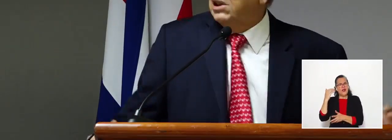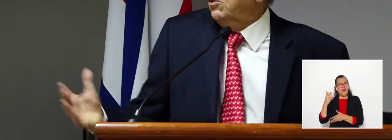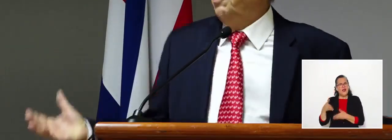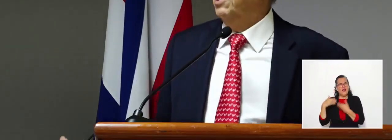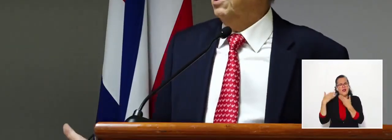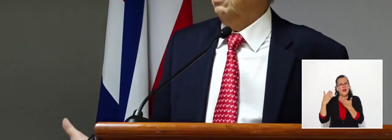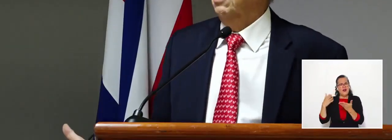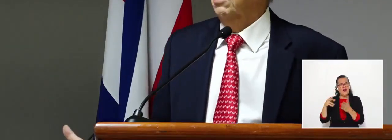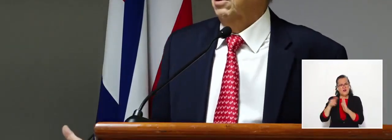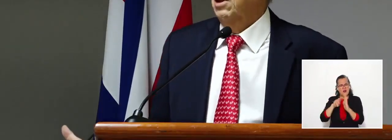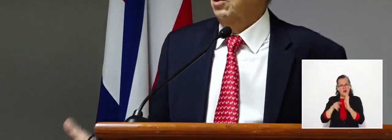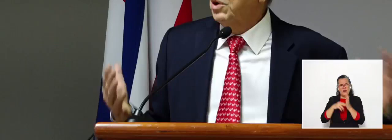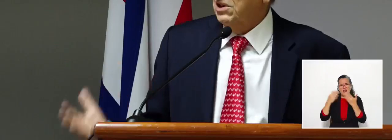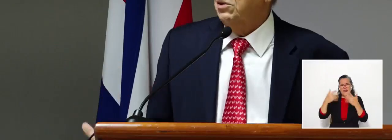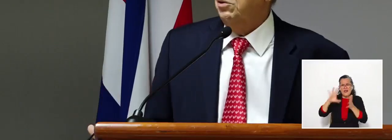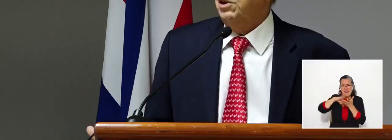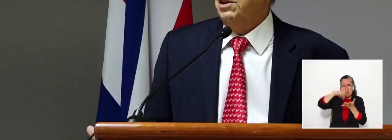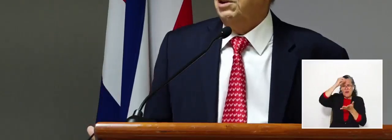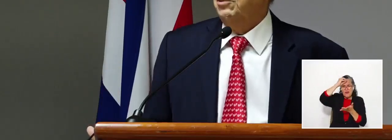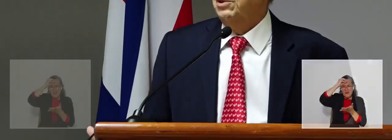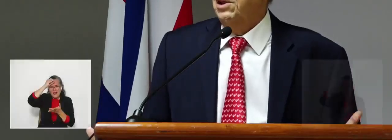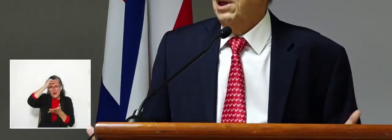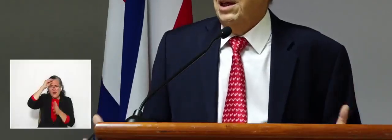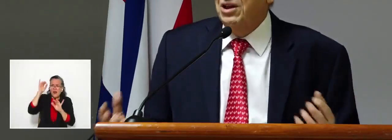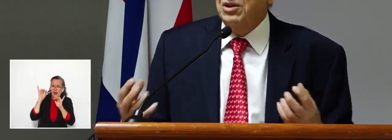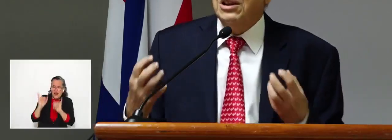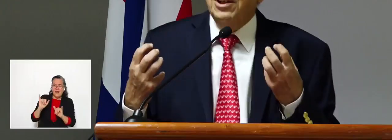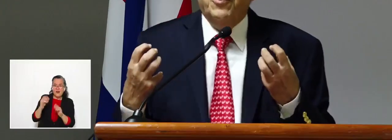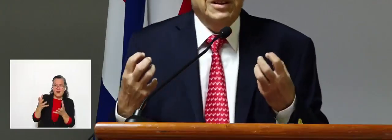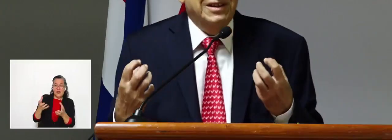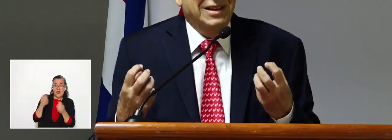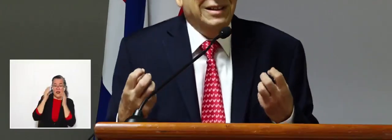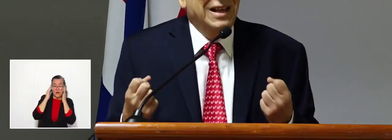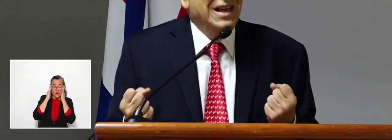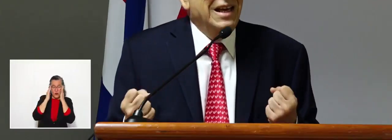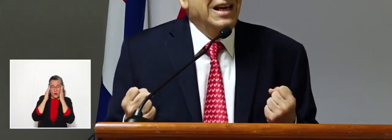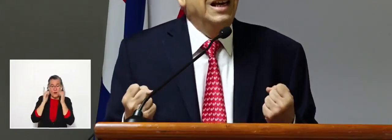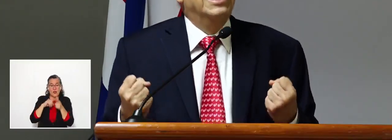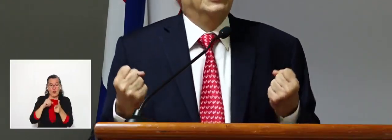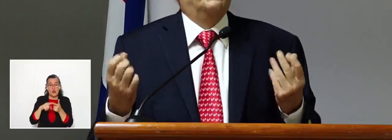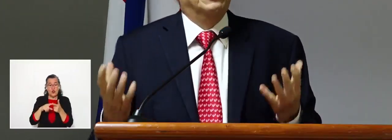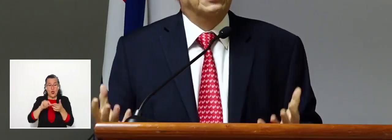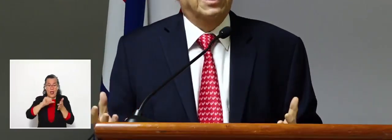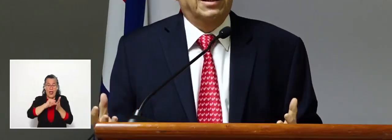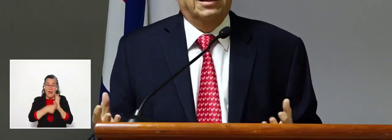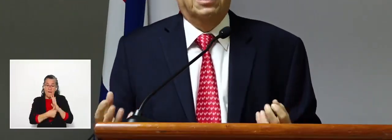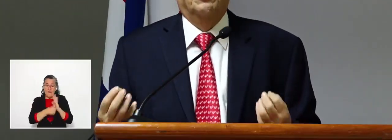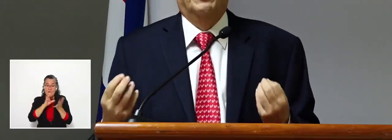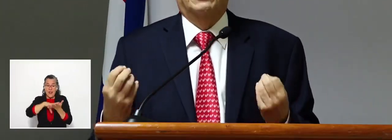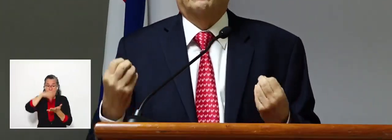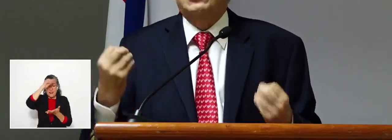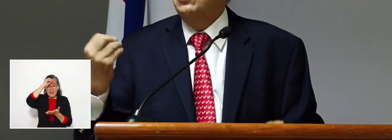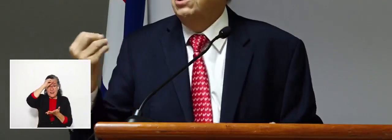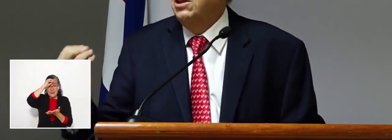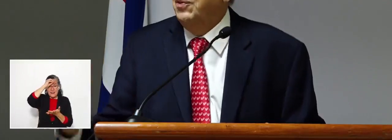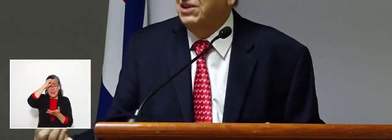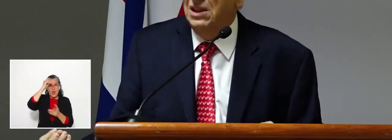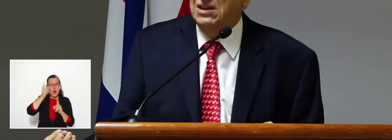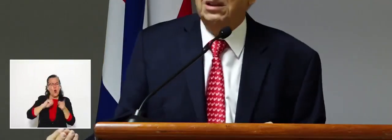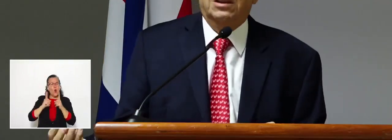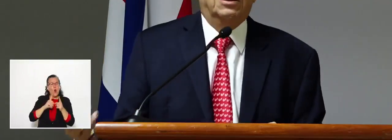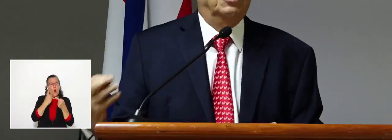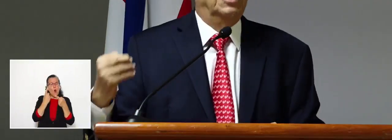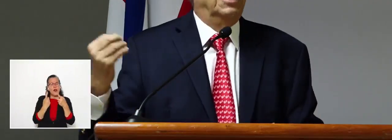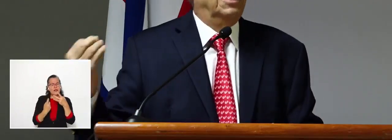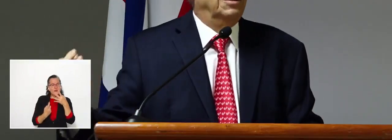promedio? Ya se lo aprendieron. No es eso lo que queremos. Entonces el énfasis es en el aprendizaje, ver cuáles son las